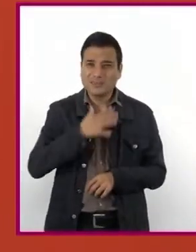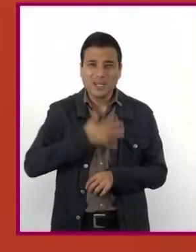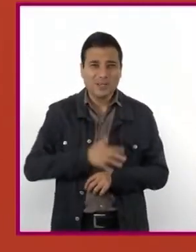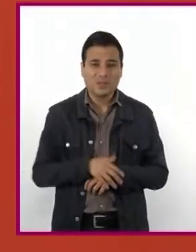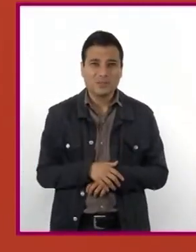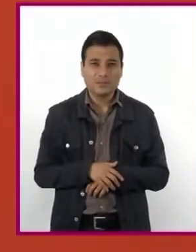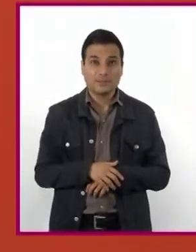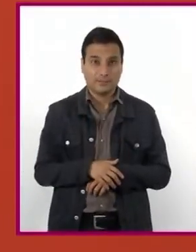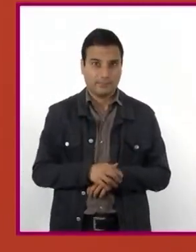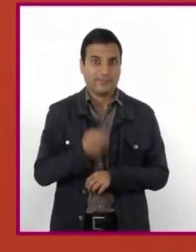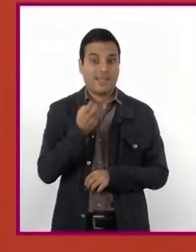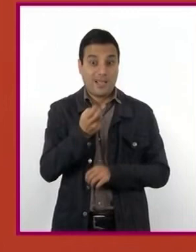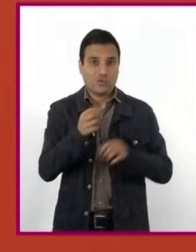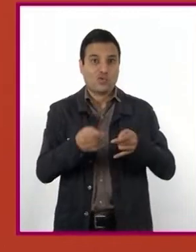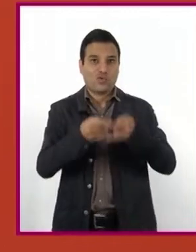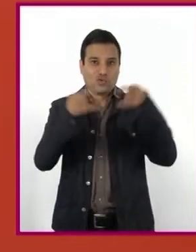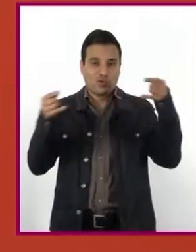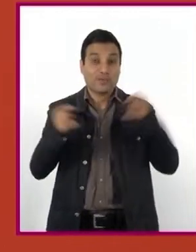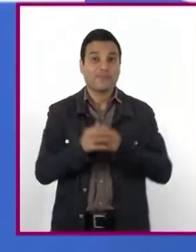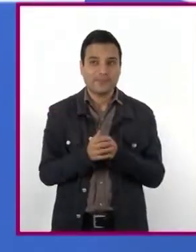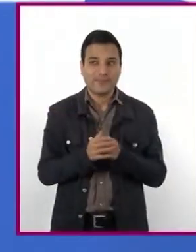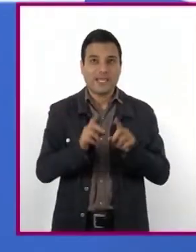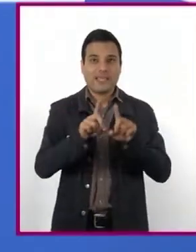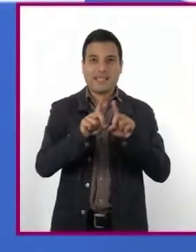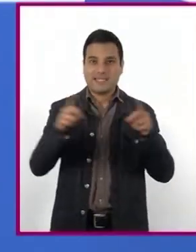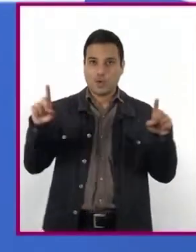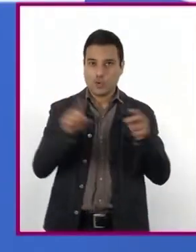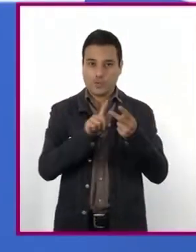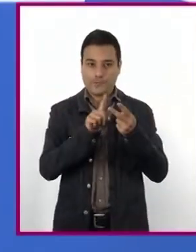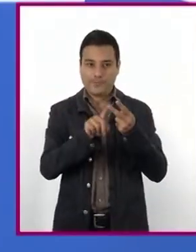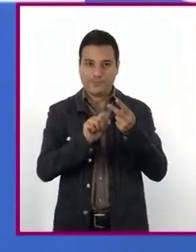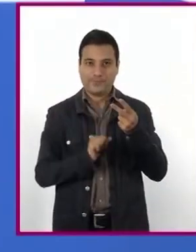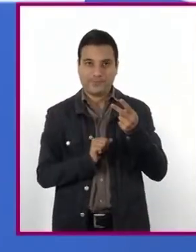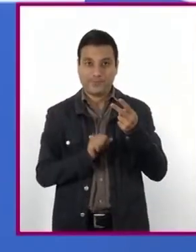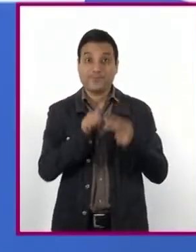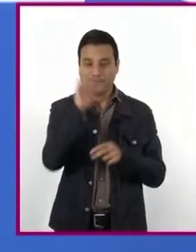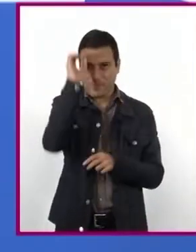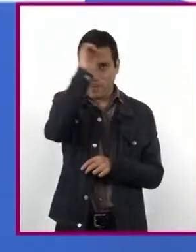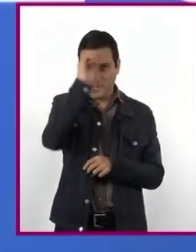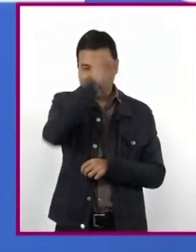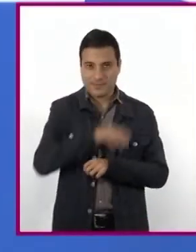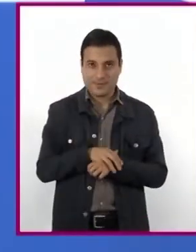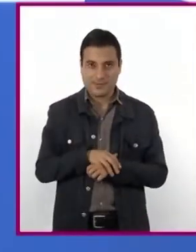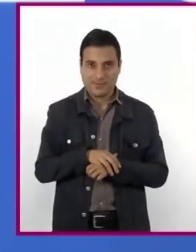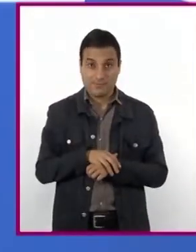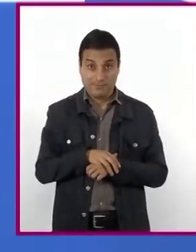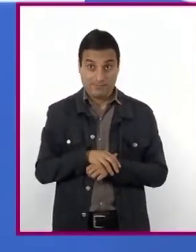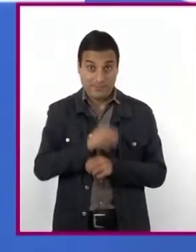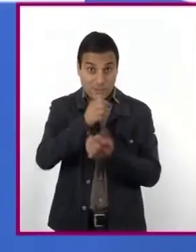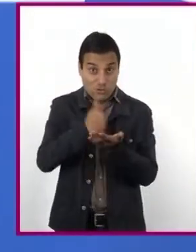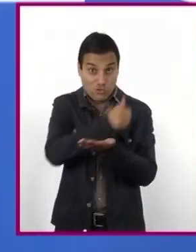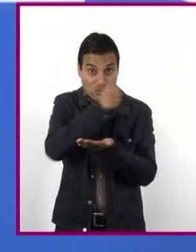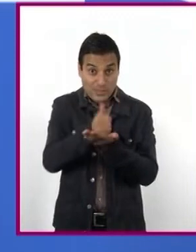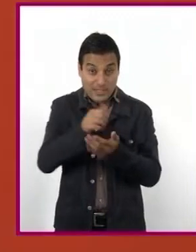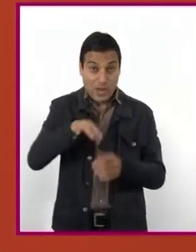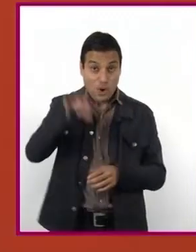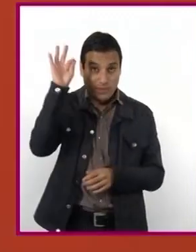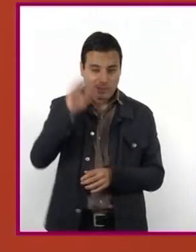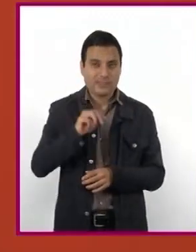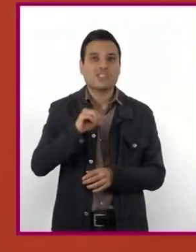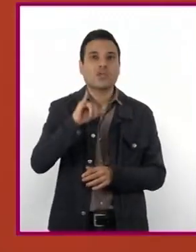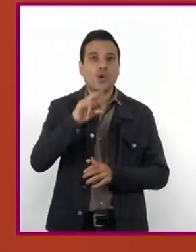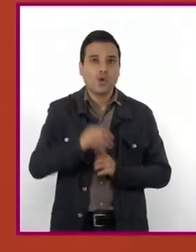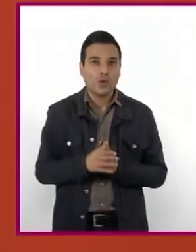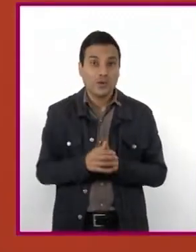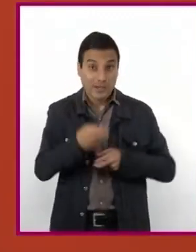Esta parte es el desarrollo o nudo. ¿Qué opinas? ¿Logrará encontrar la antigua ciudad? ¿Podrá